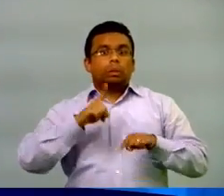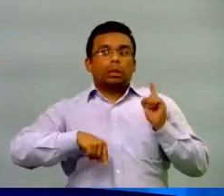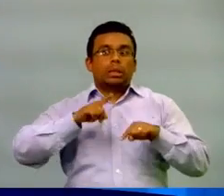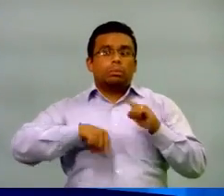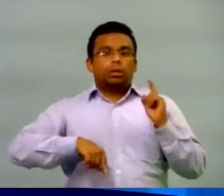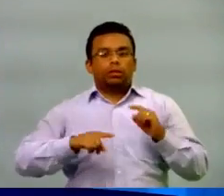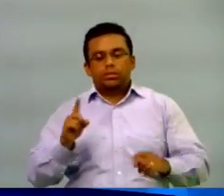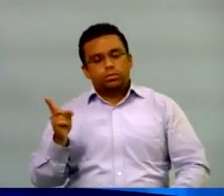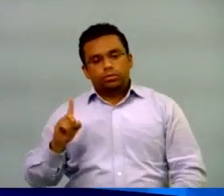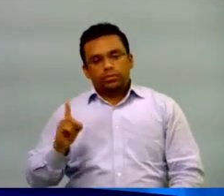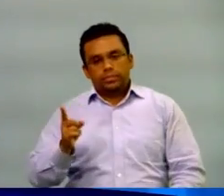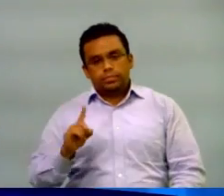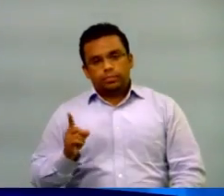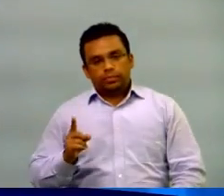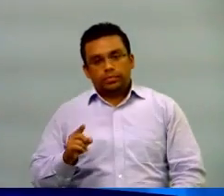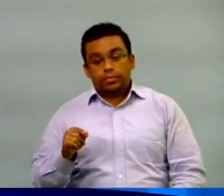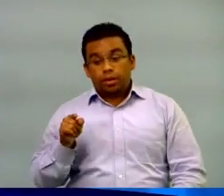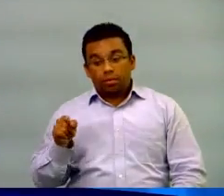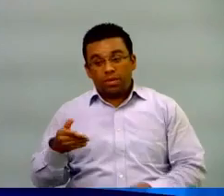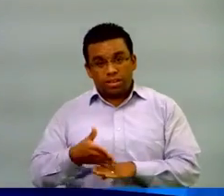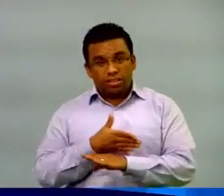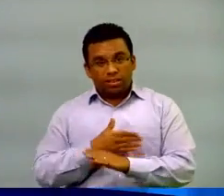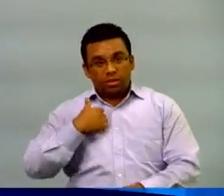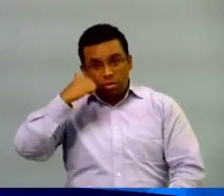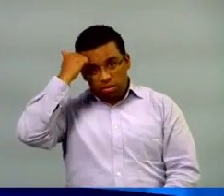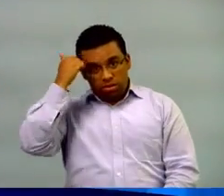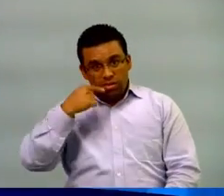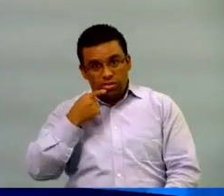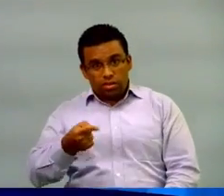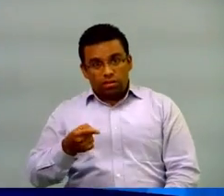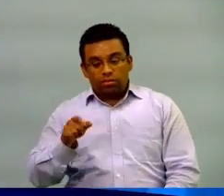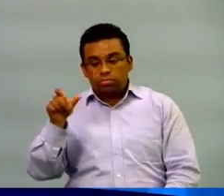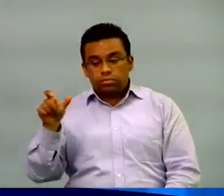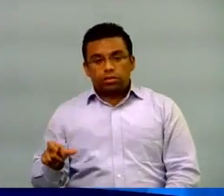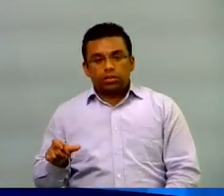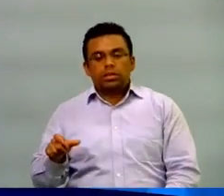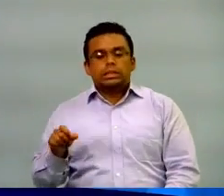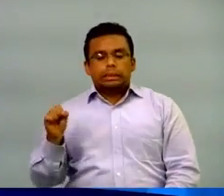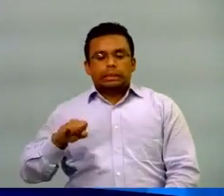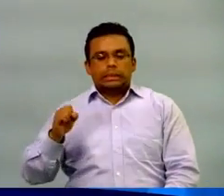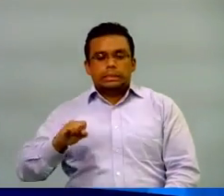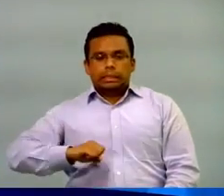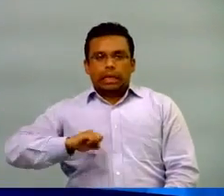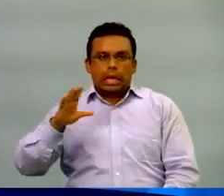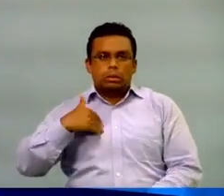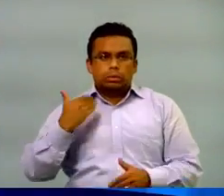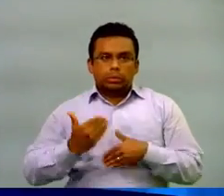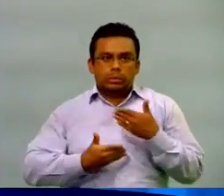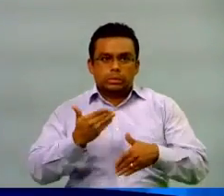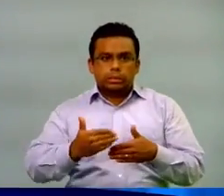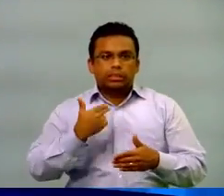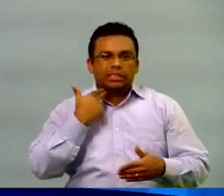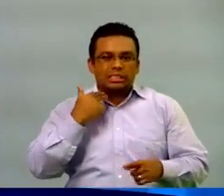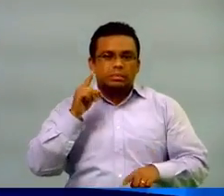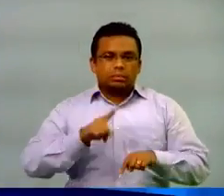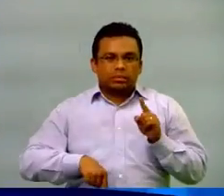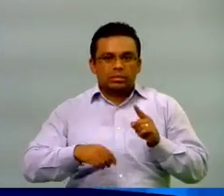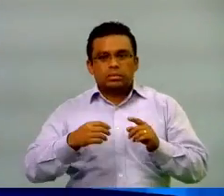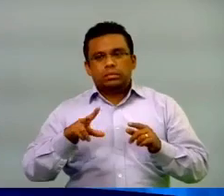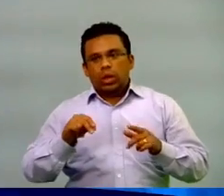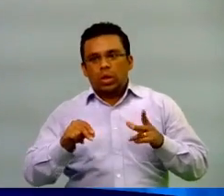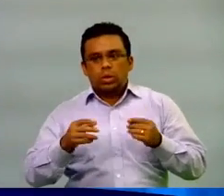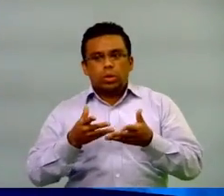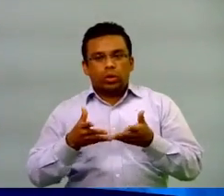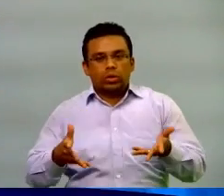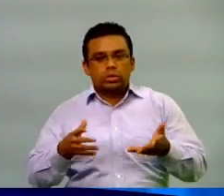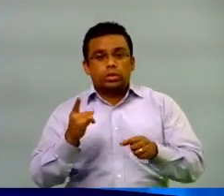El profesor Hamilton nos contaba que se está dando todo un proceso para romper las barreras y los temores que tienen los docentes hacia el uso de la